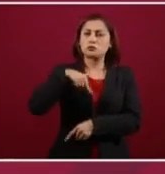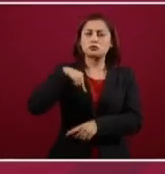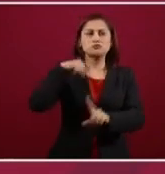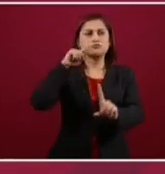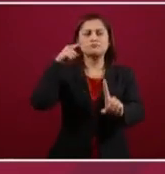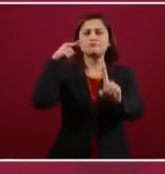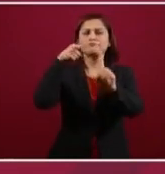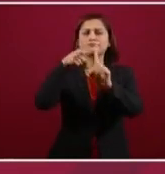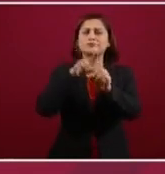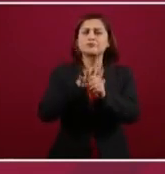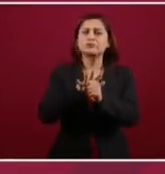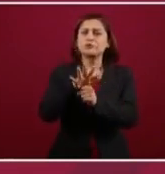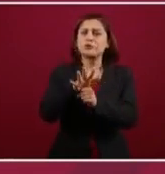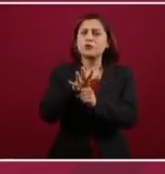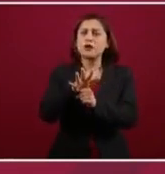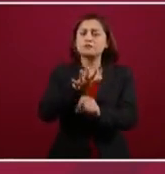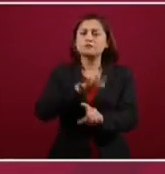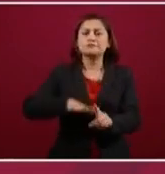surgida,